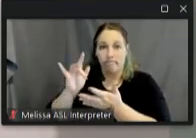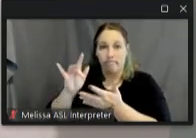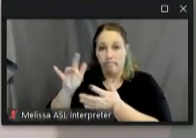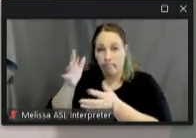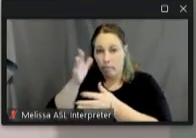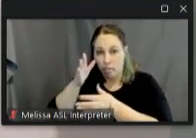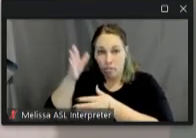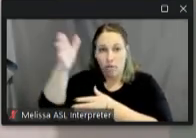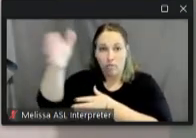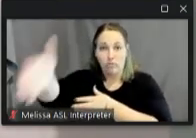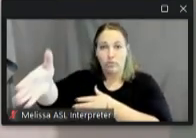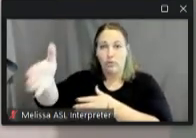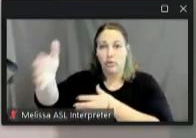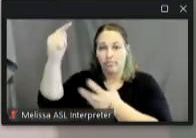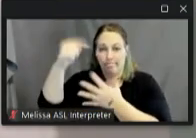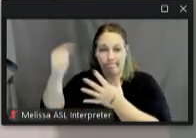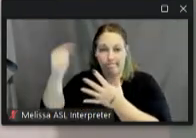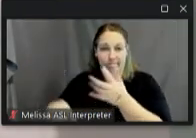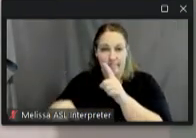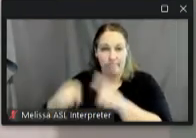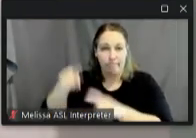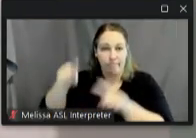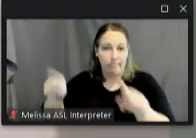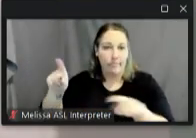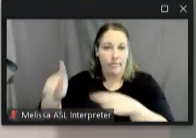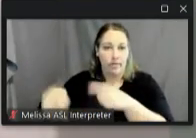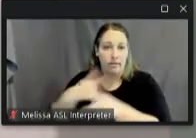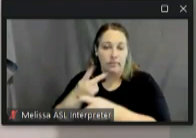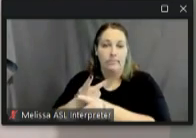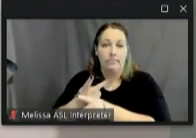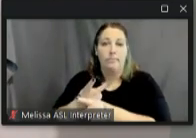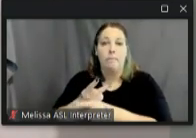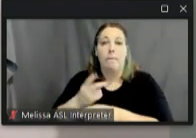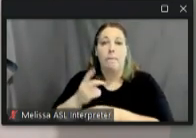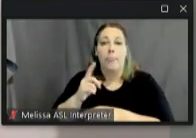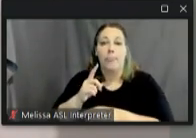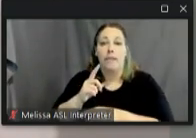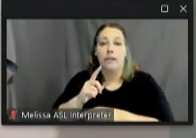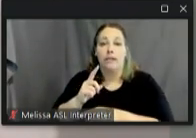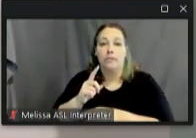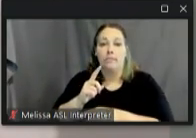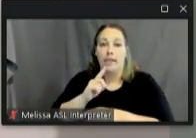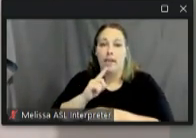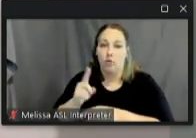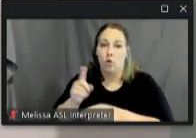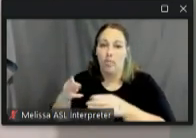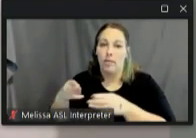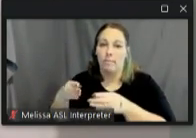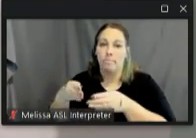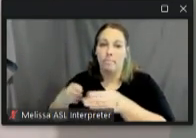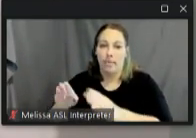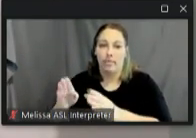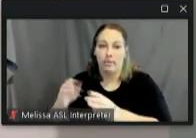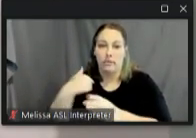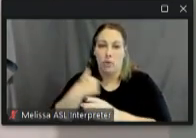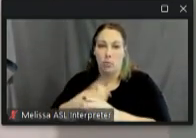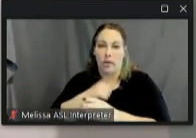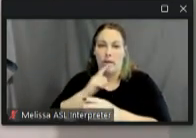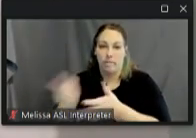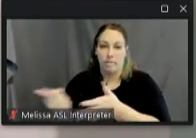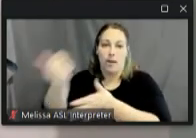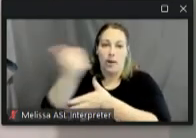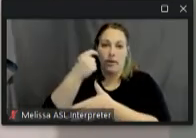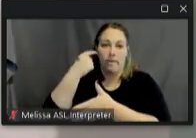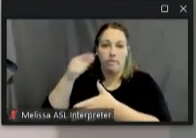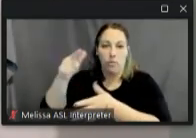que son los que estamos priorizando actualmente. En cuanto a la educación